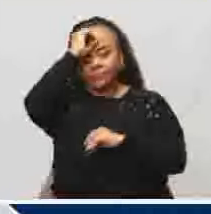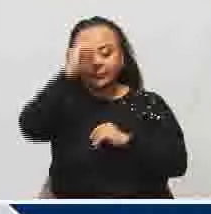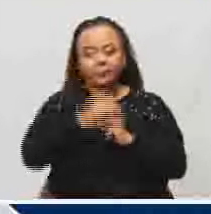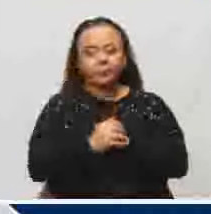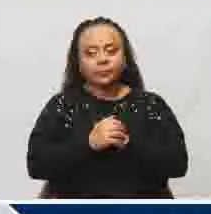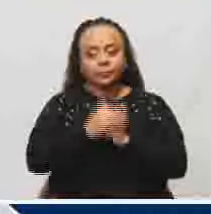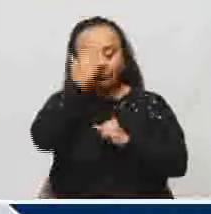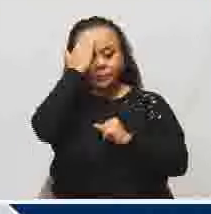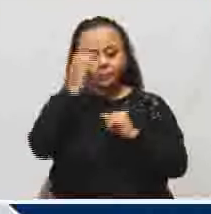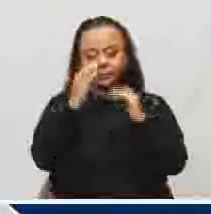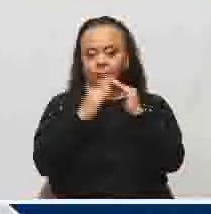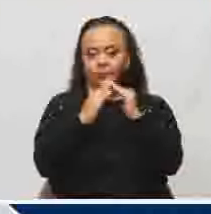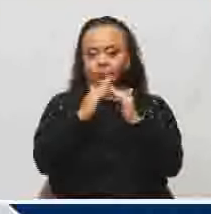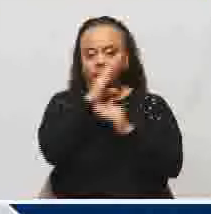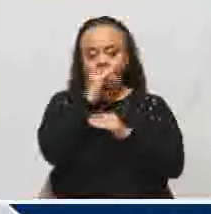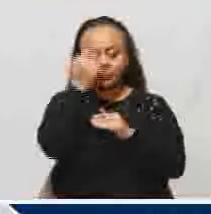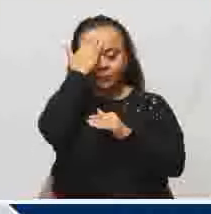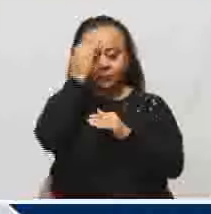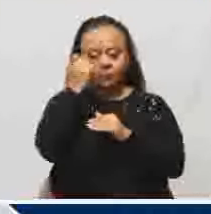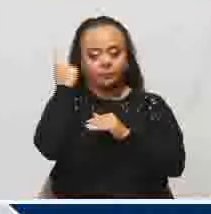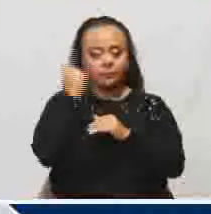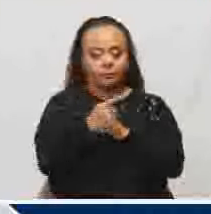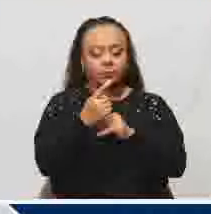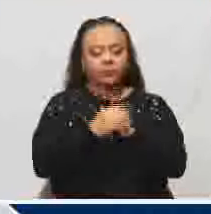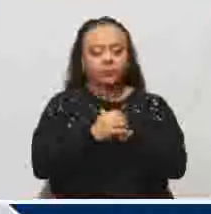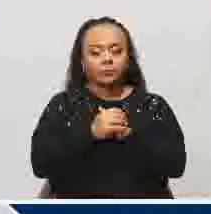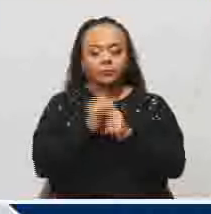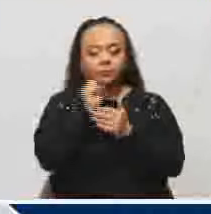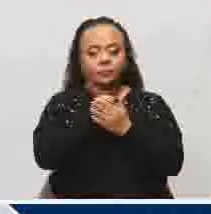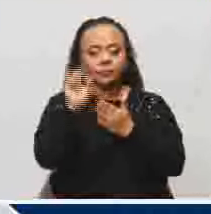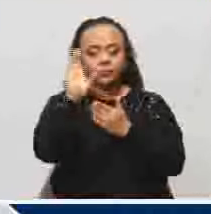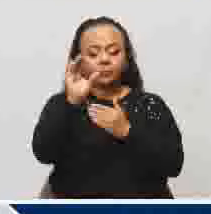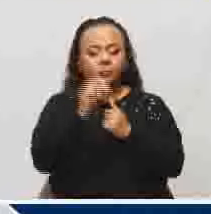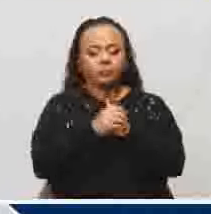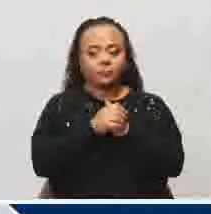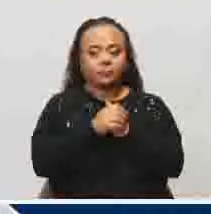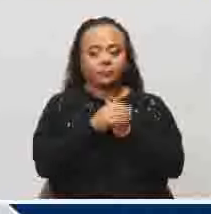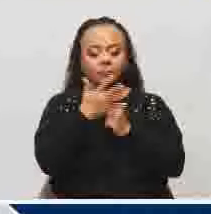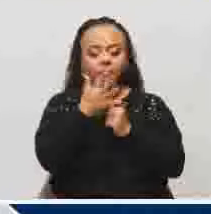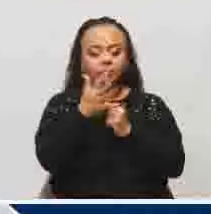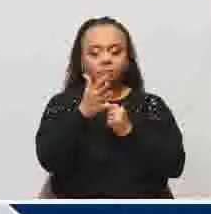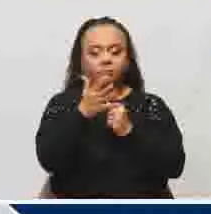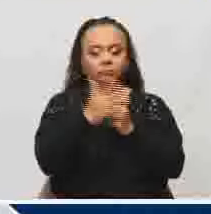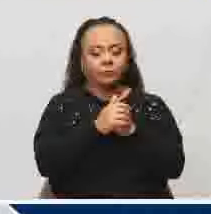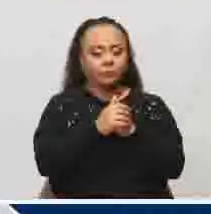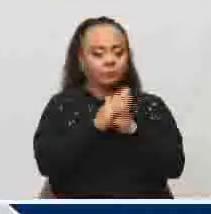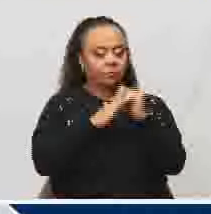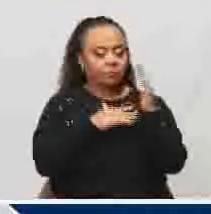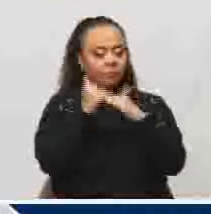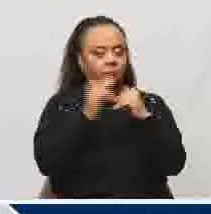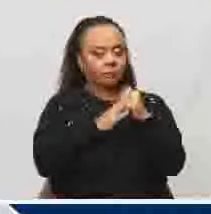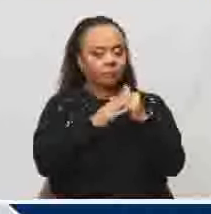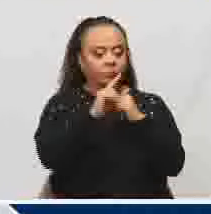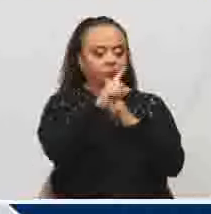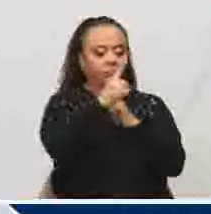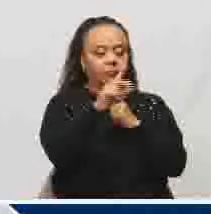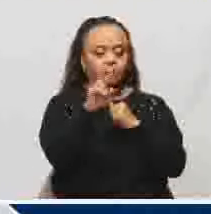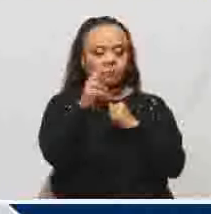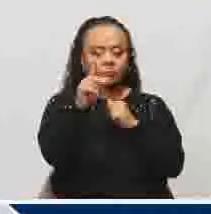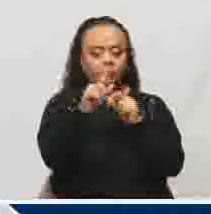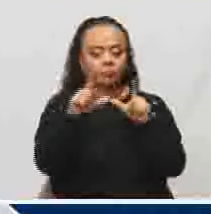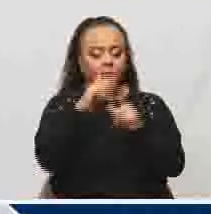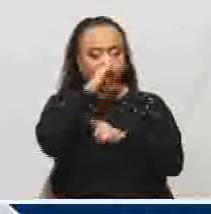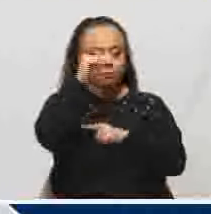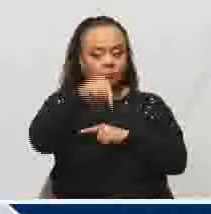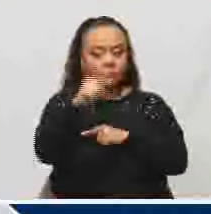porque es en casa y por la obligación San Carlos estaba relativamente cómodo entre el primer y segundo lugar y